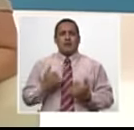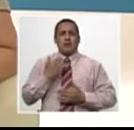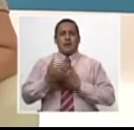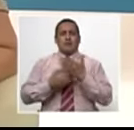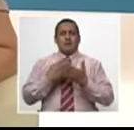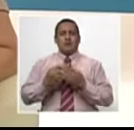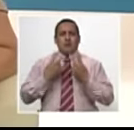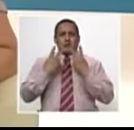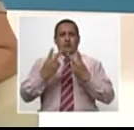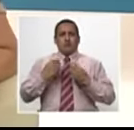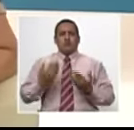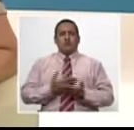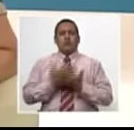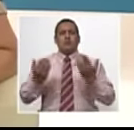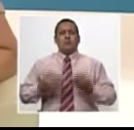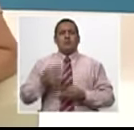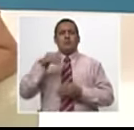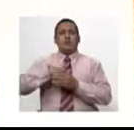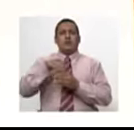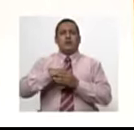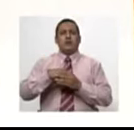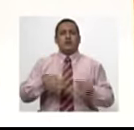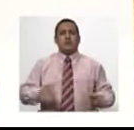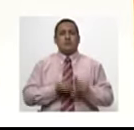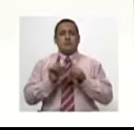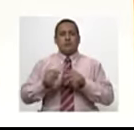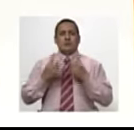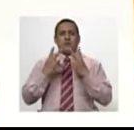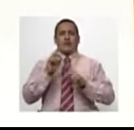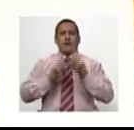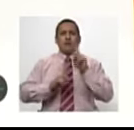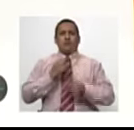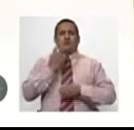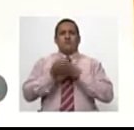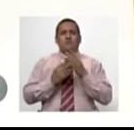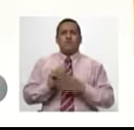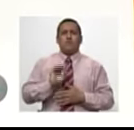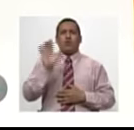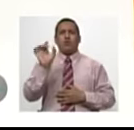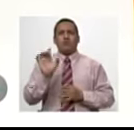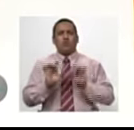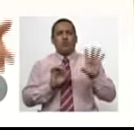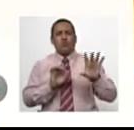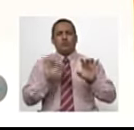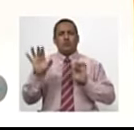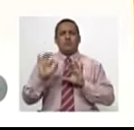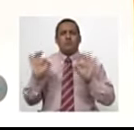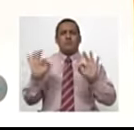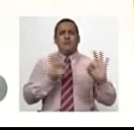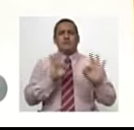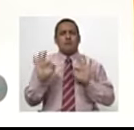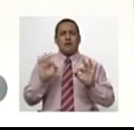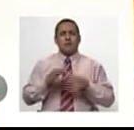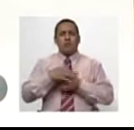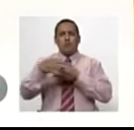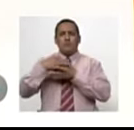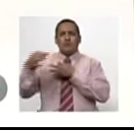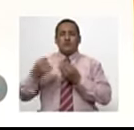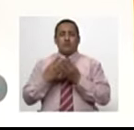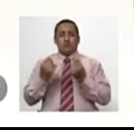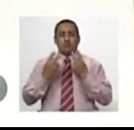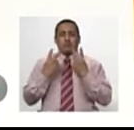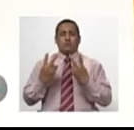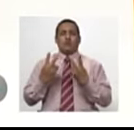oferta responsable, pues ¿de dónde vamos a elegir? Claro, y a veces pues se vota por el paisano, ¿no? Que es de la misma provincia, eso pasa mucho,